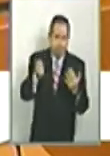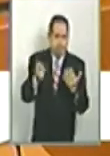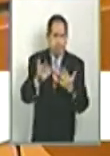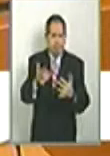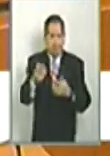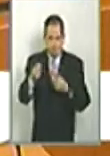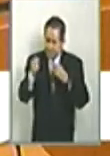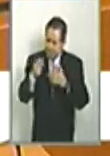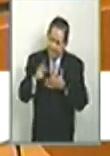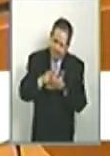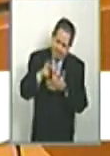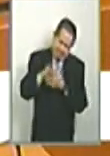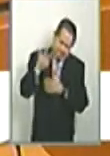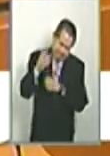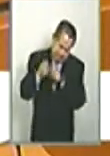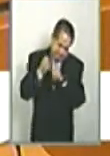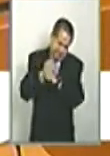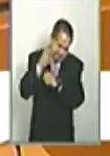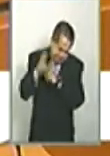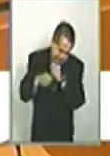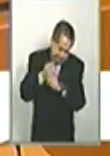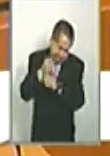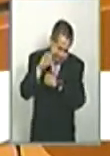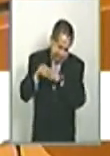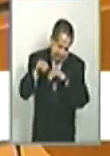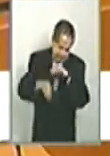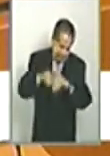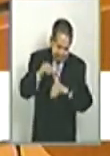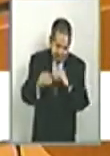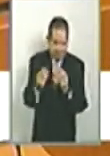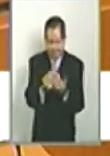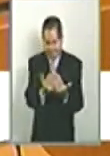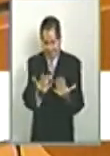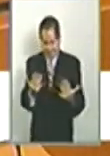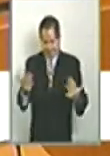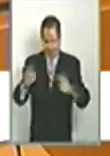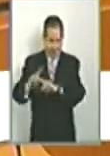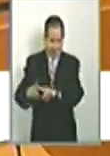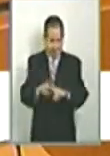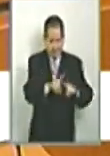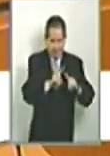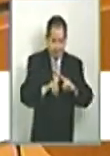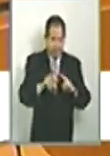de muchas décadas de esfuerzo, de trabajo, de lucha desde la oposición,